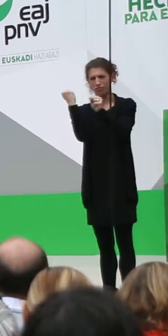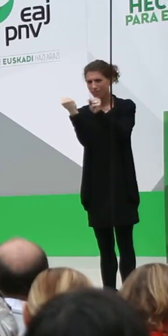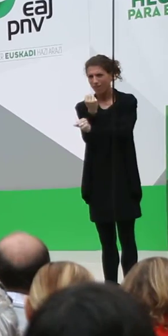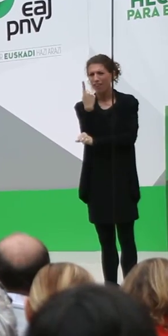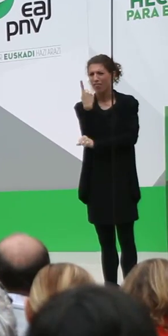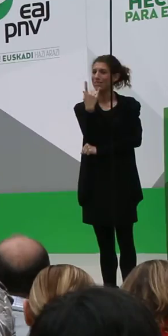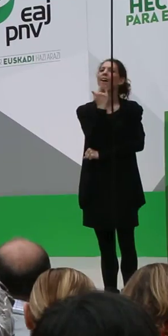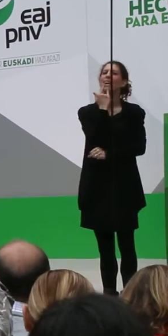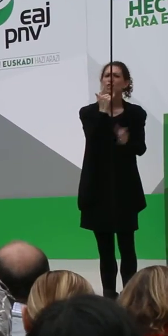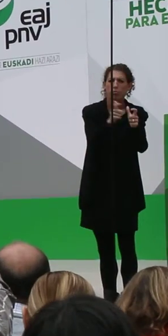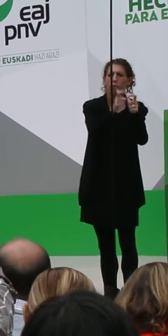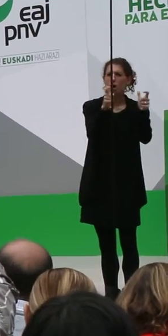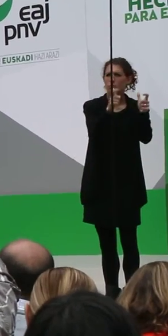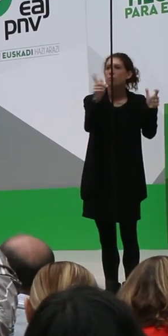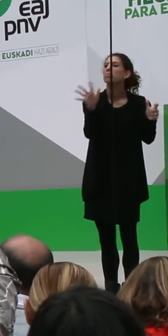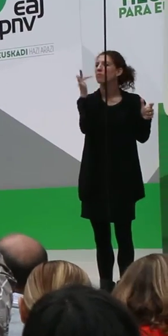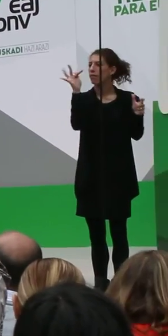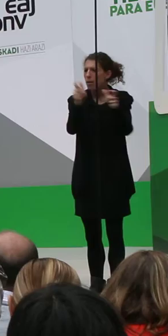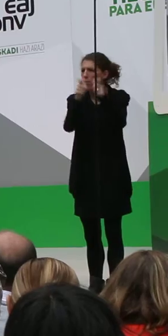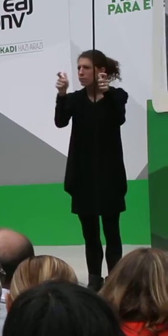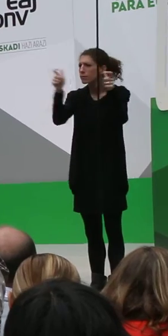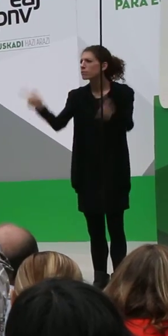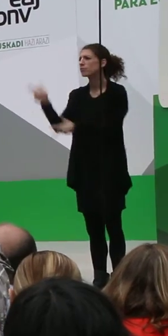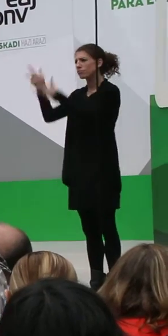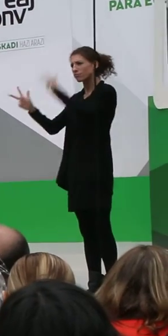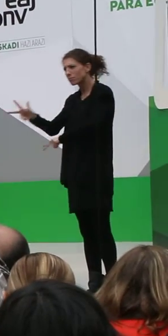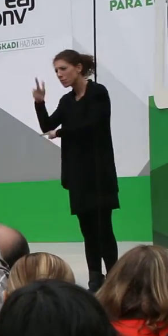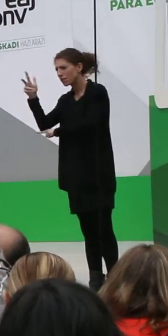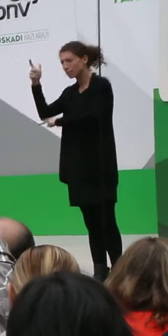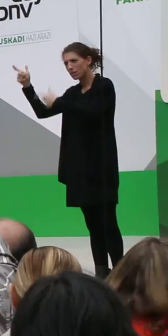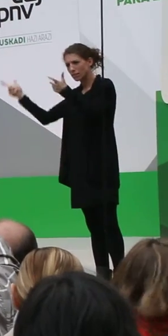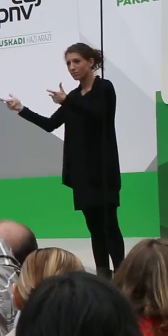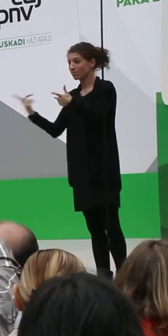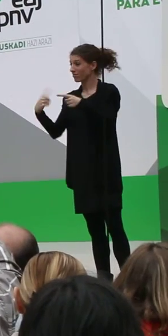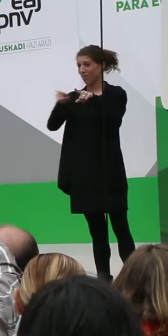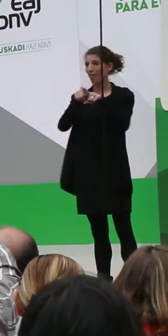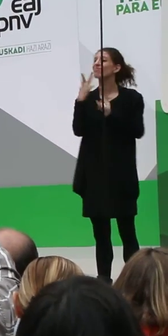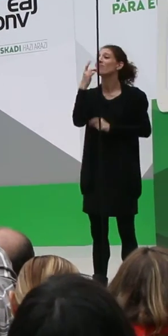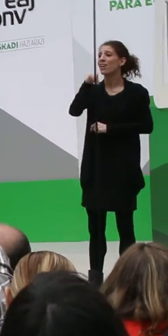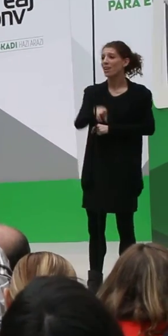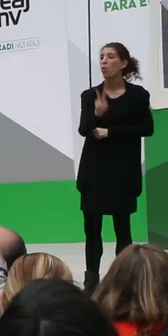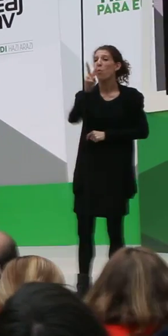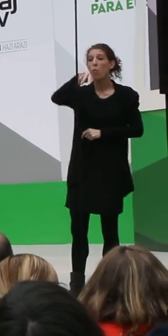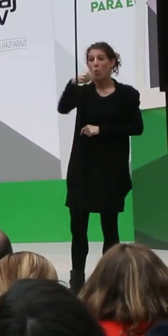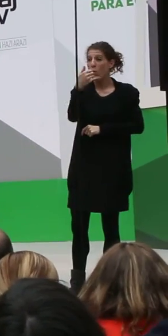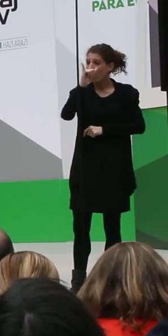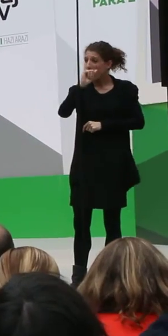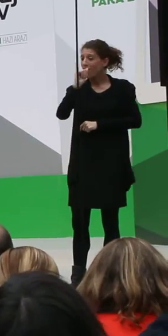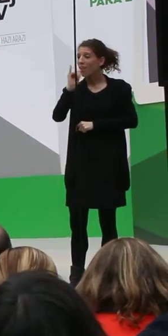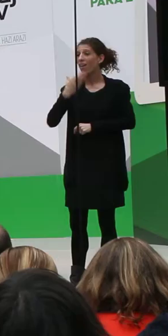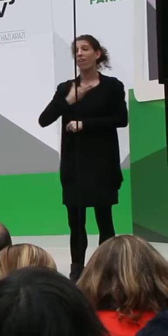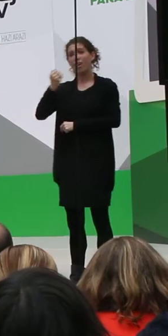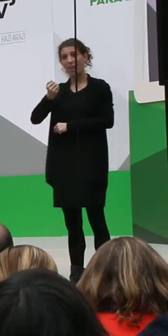Getxo, Bizkaia, y Euskadi, como Imanol y como Unai han dicho,